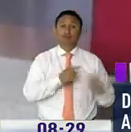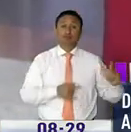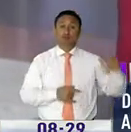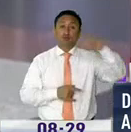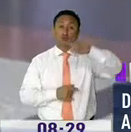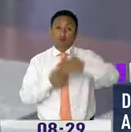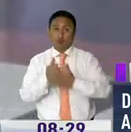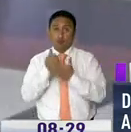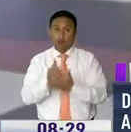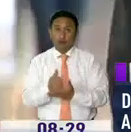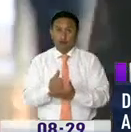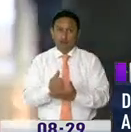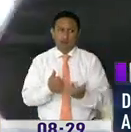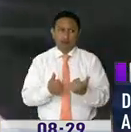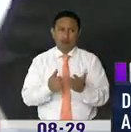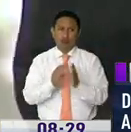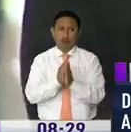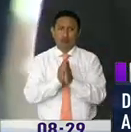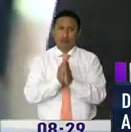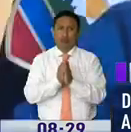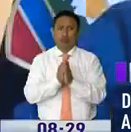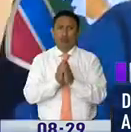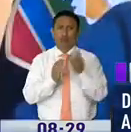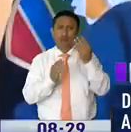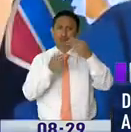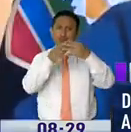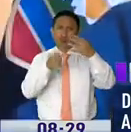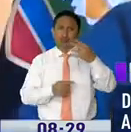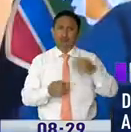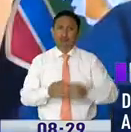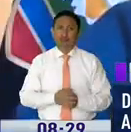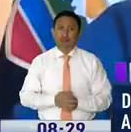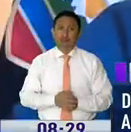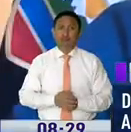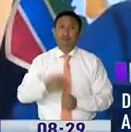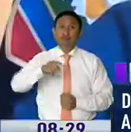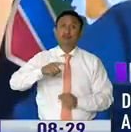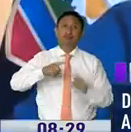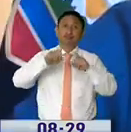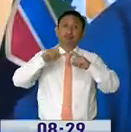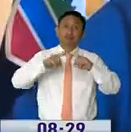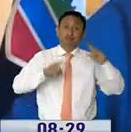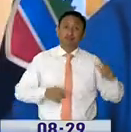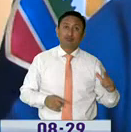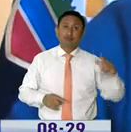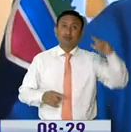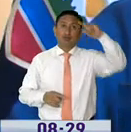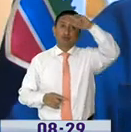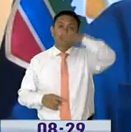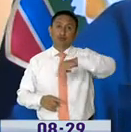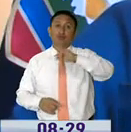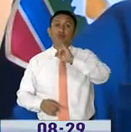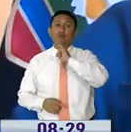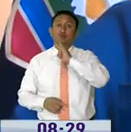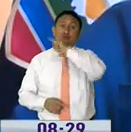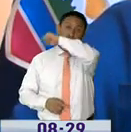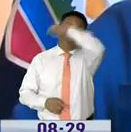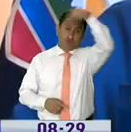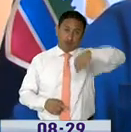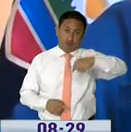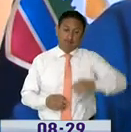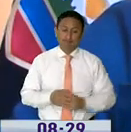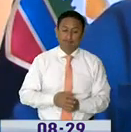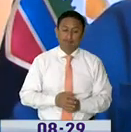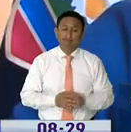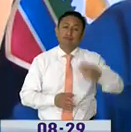Al momento hay varias solicitudes de nuevos traslados. Tenemos varios vuelos que vendrían de los Estados Unidos